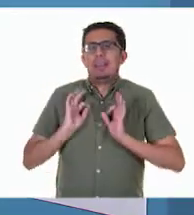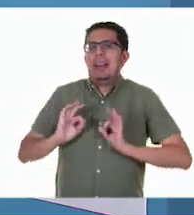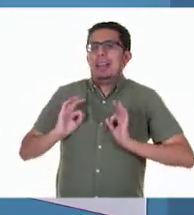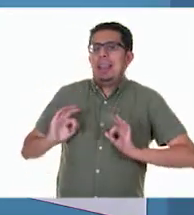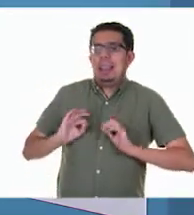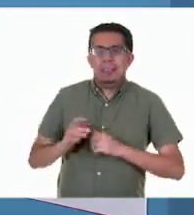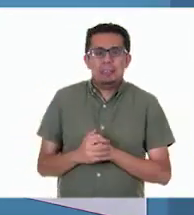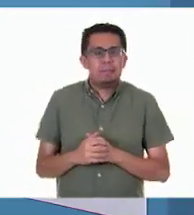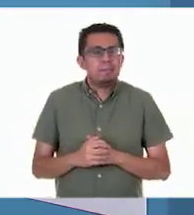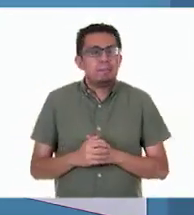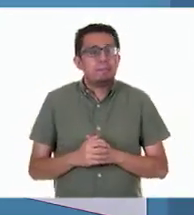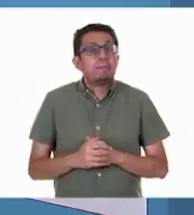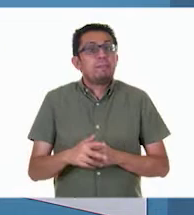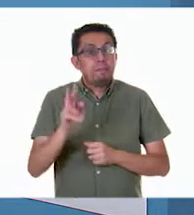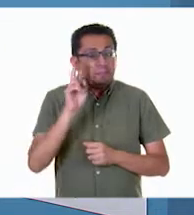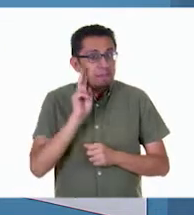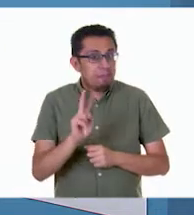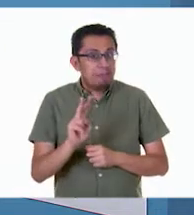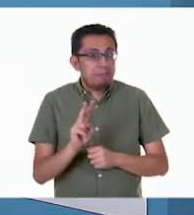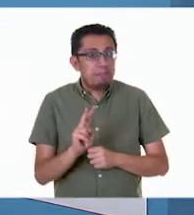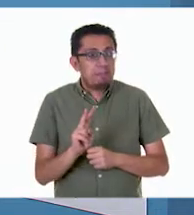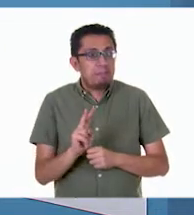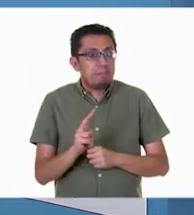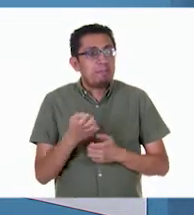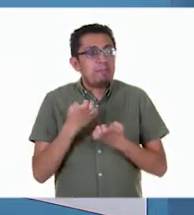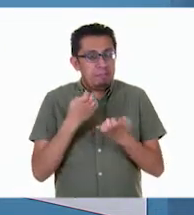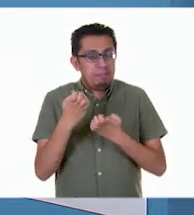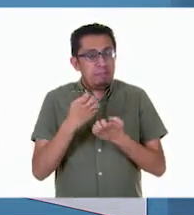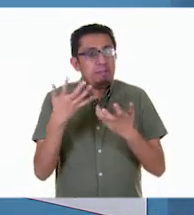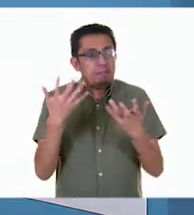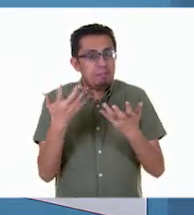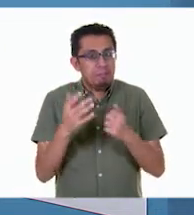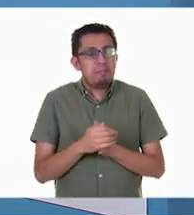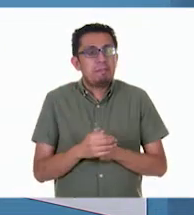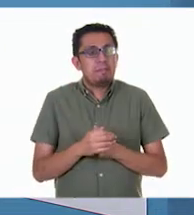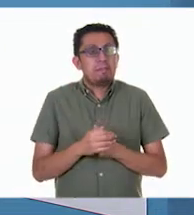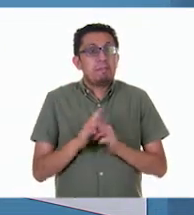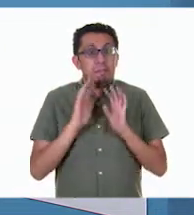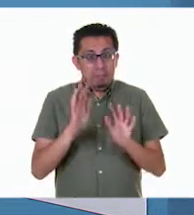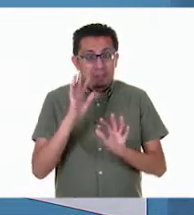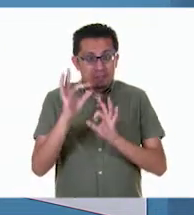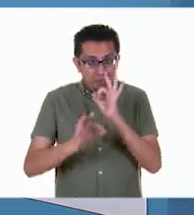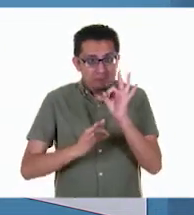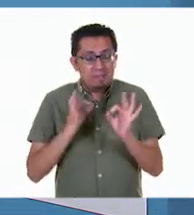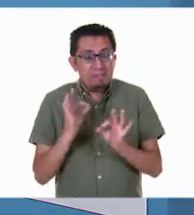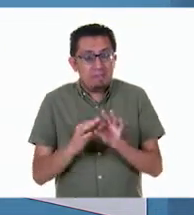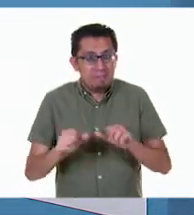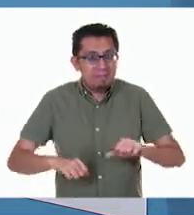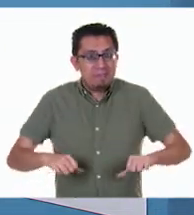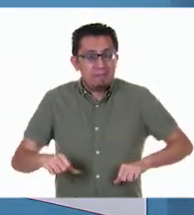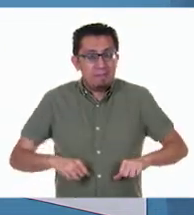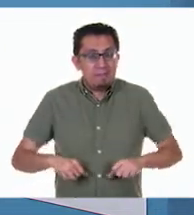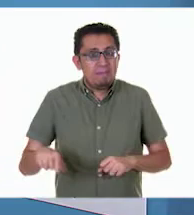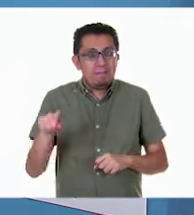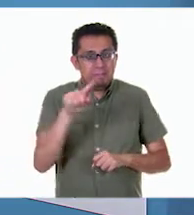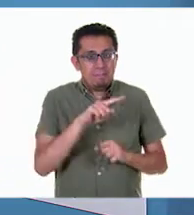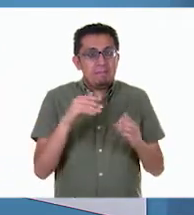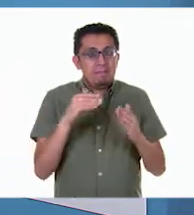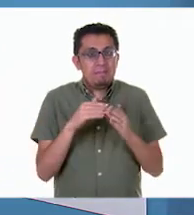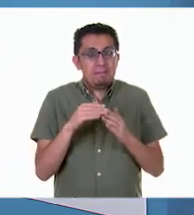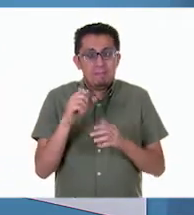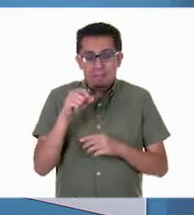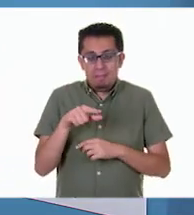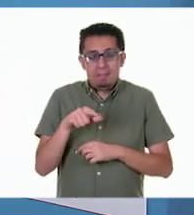Veremos entonces cómo nos va con este reto. ¿Y están listas y listos para nuestra actividad? Allá en casa y aquí